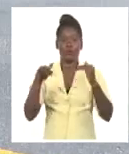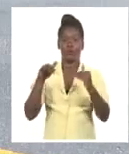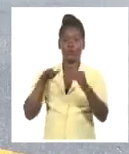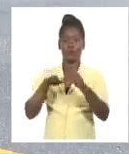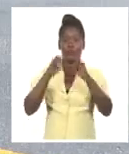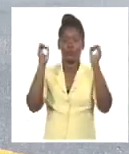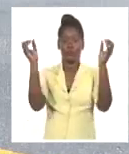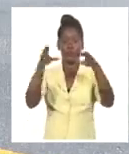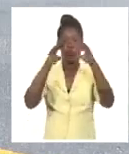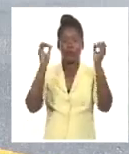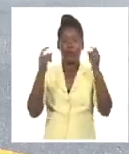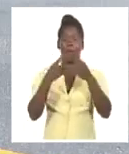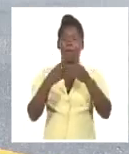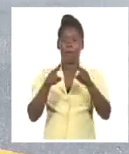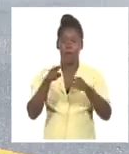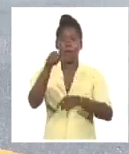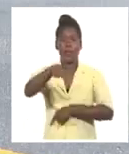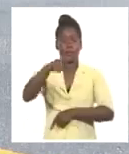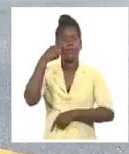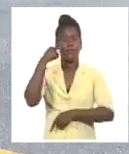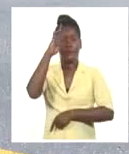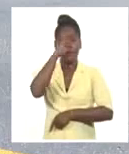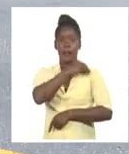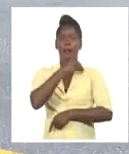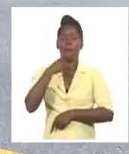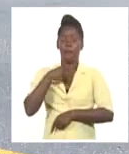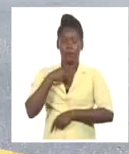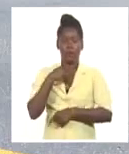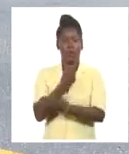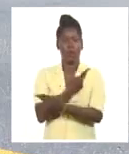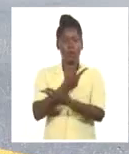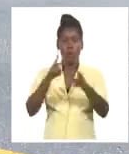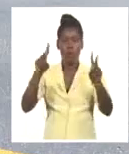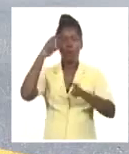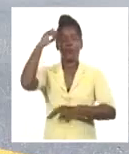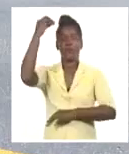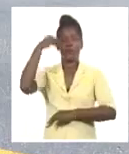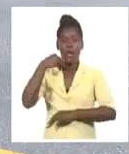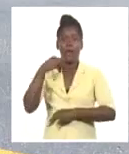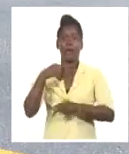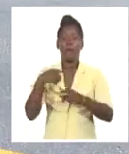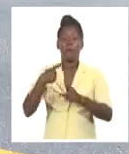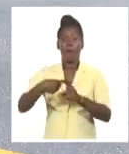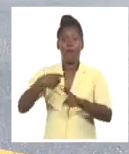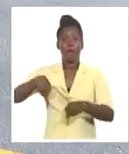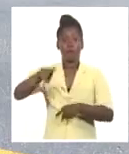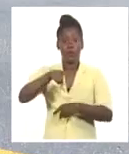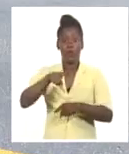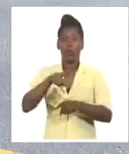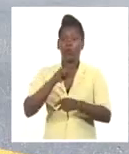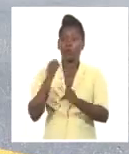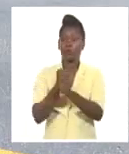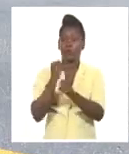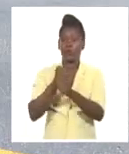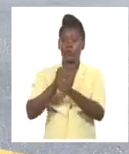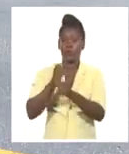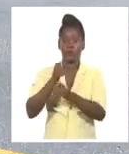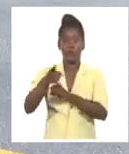se respira mucha profesionalidad, también mucha agilidad en las maniobras con los